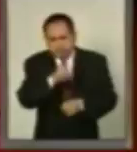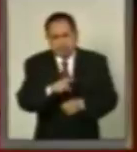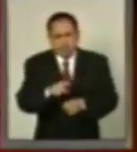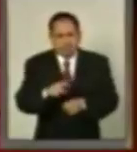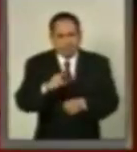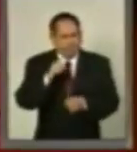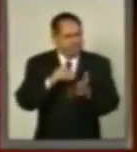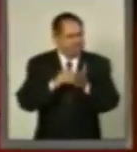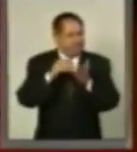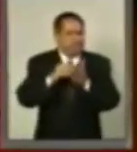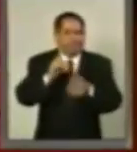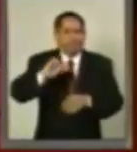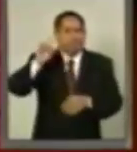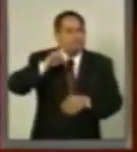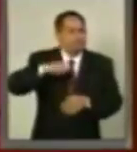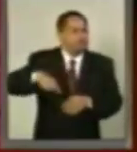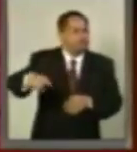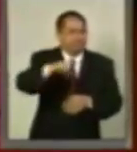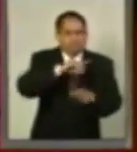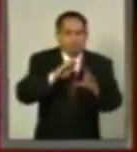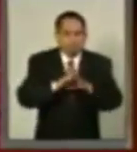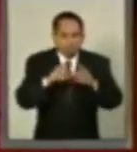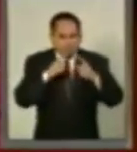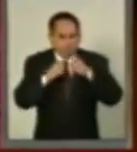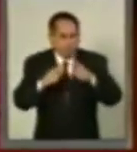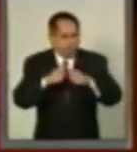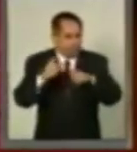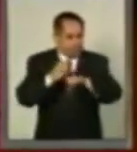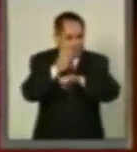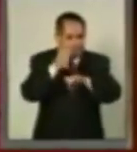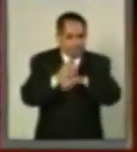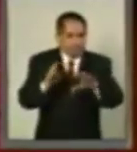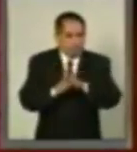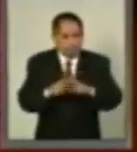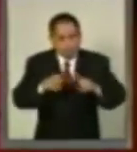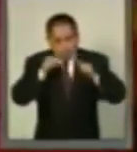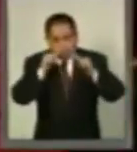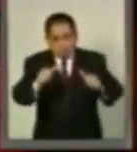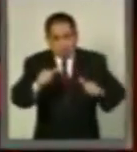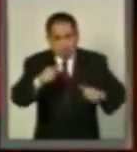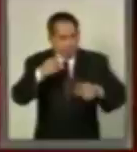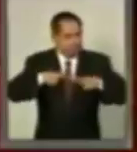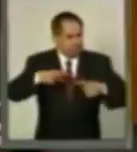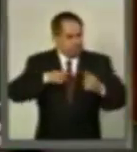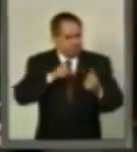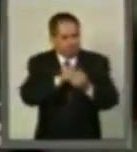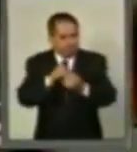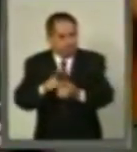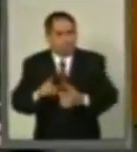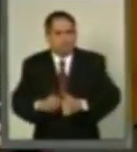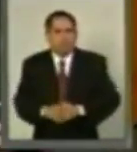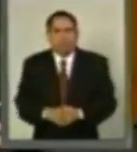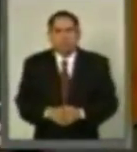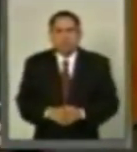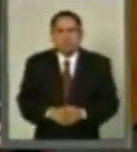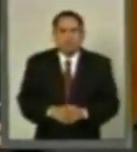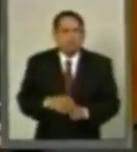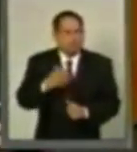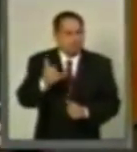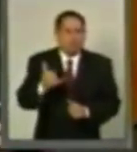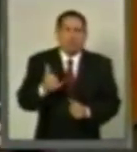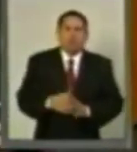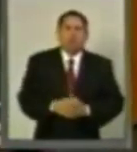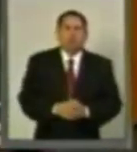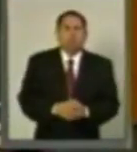siguen miles de funcionarios, junto con los estatales, atendiendo directamente a las personas. Y